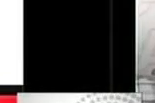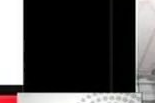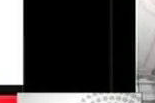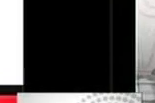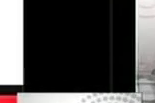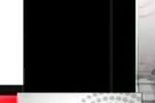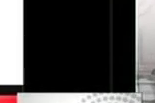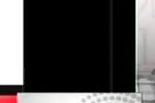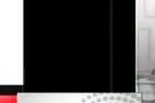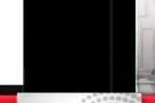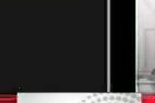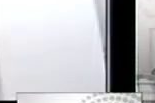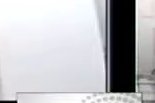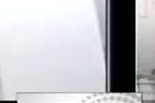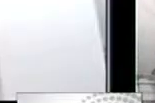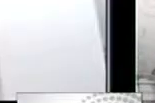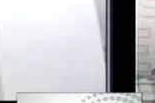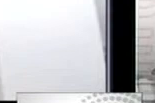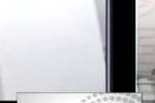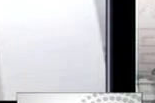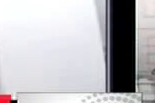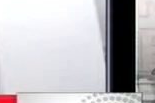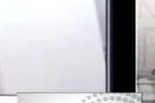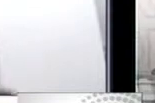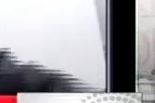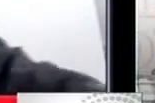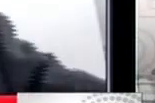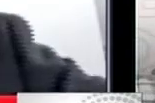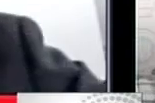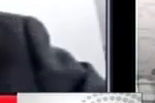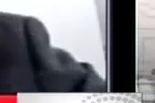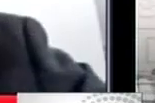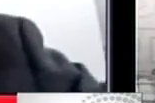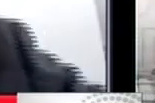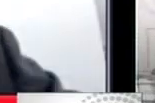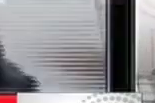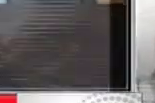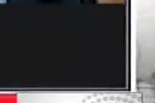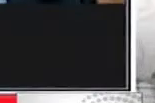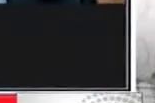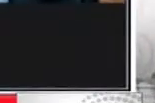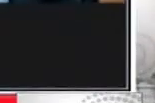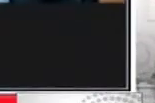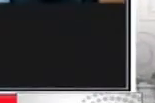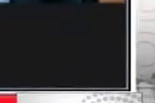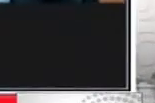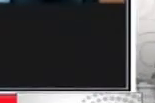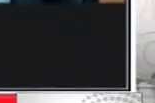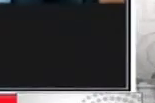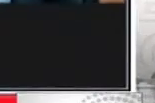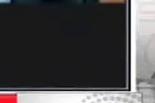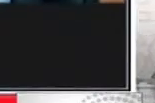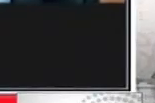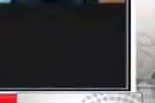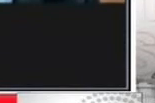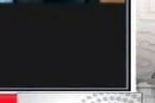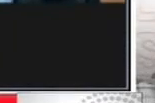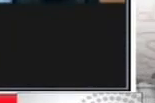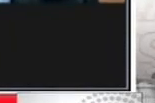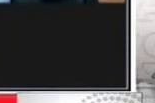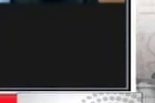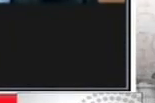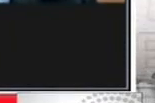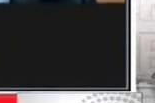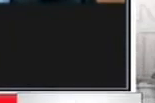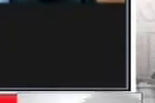Gracias, señor ministro. Agradecemos su participación y a la vez pedimos